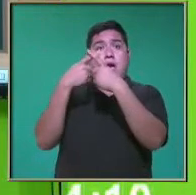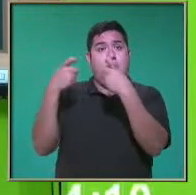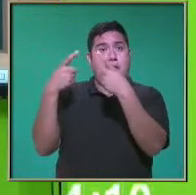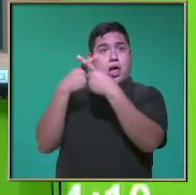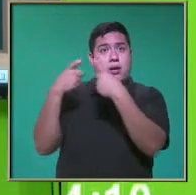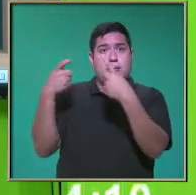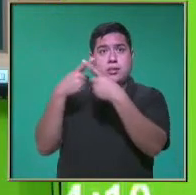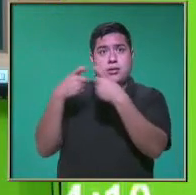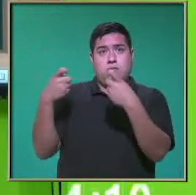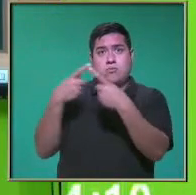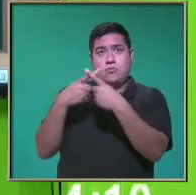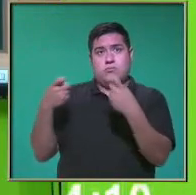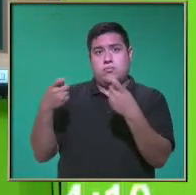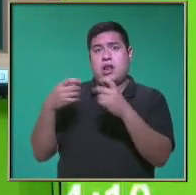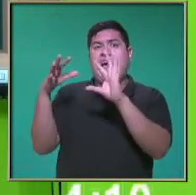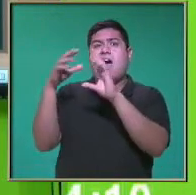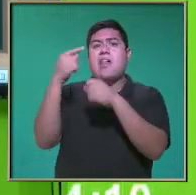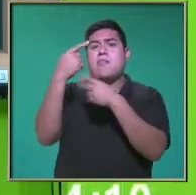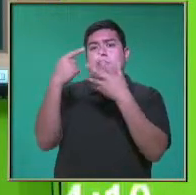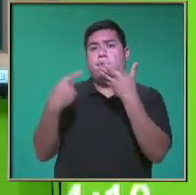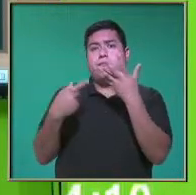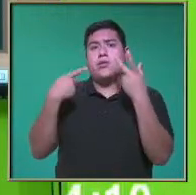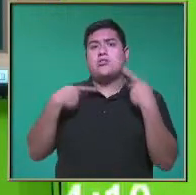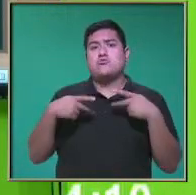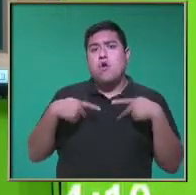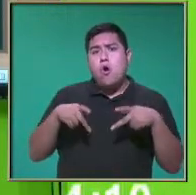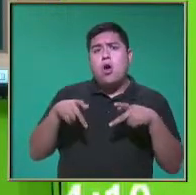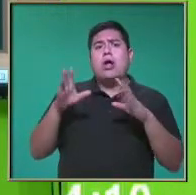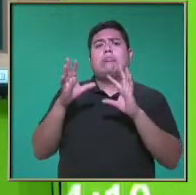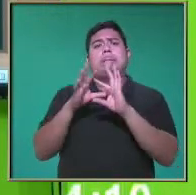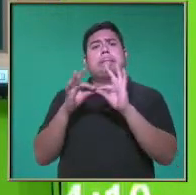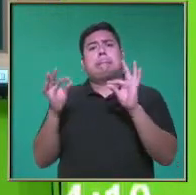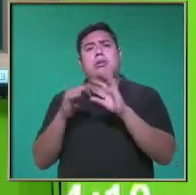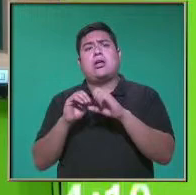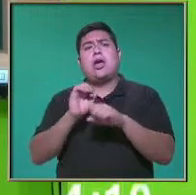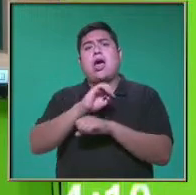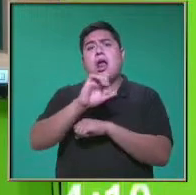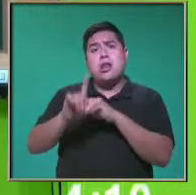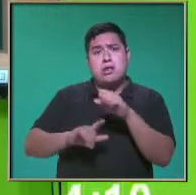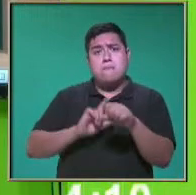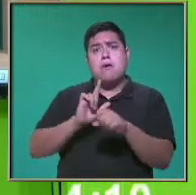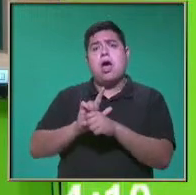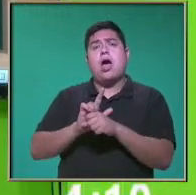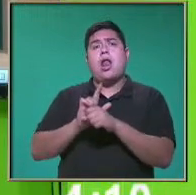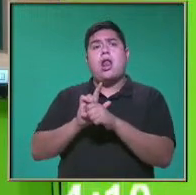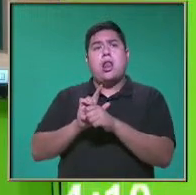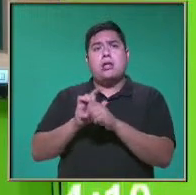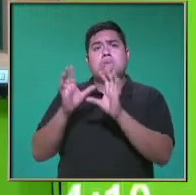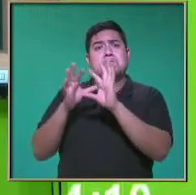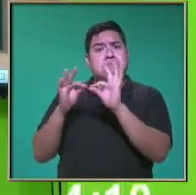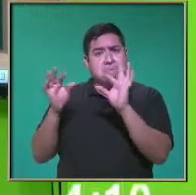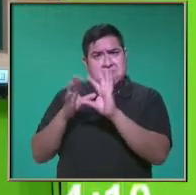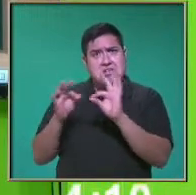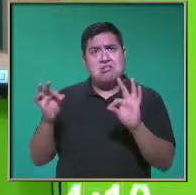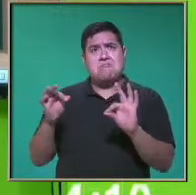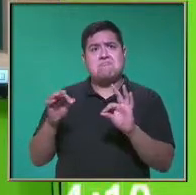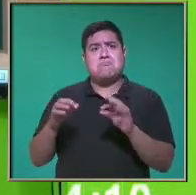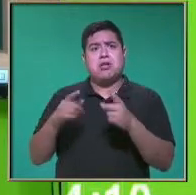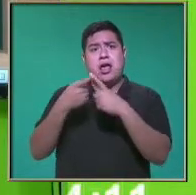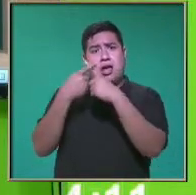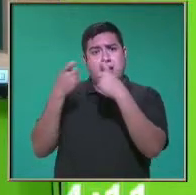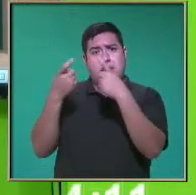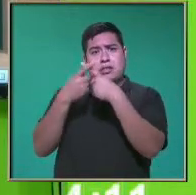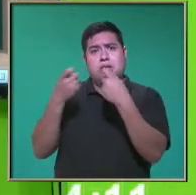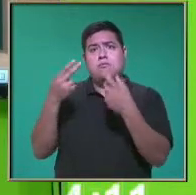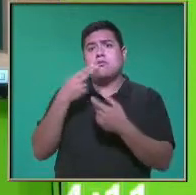también el uso de los adjetivos para describir. Pueden ser characters, personajes, people, personas, animals, animales,